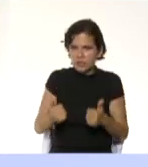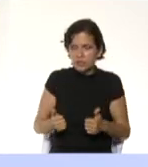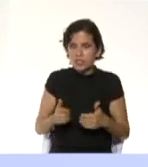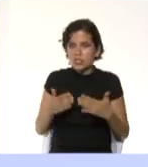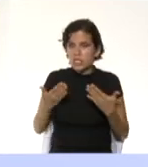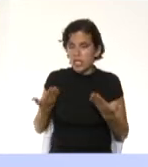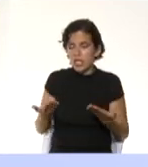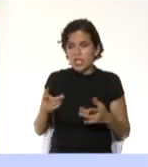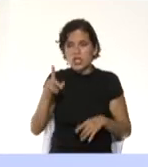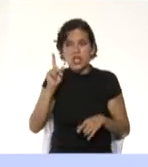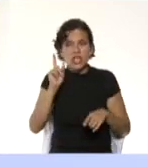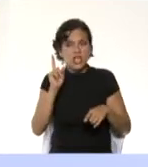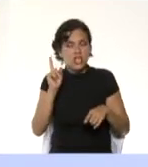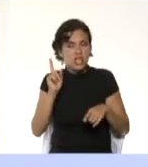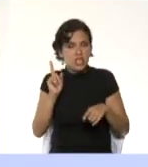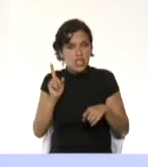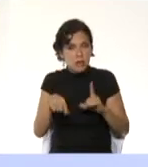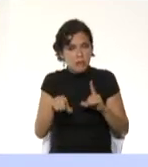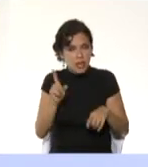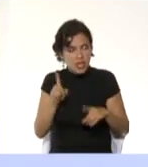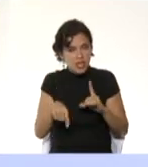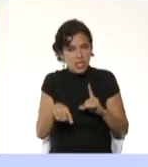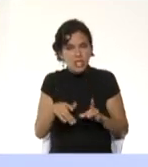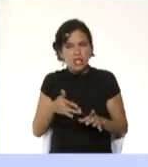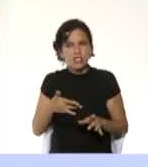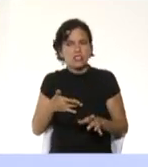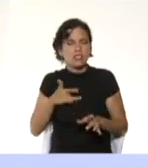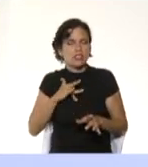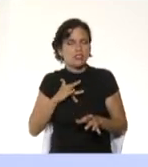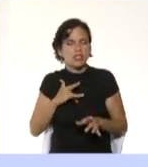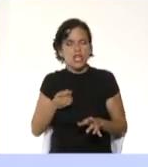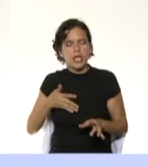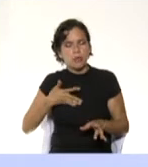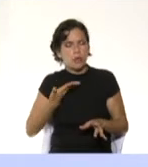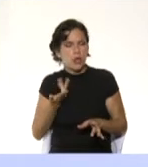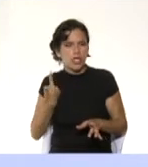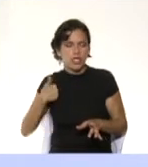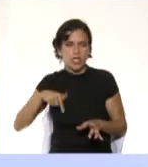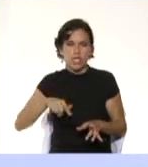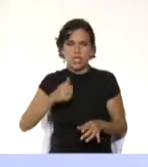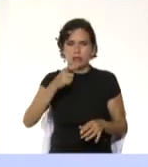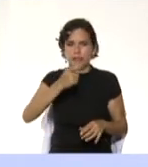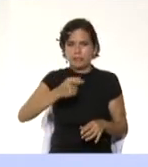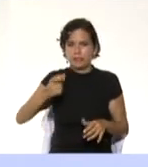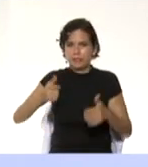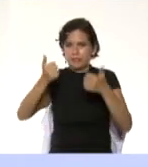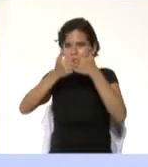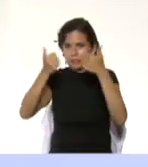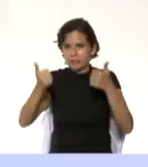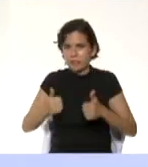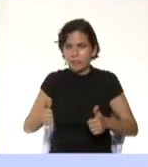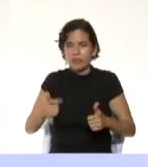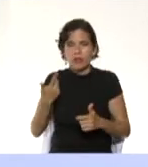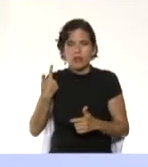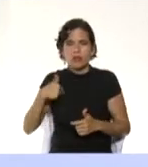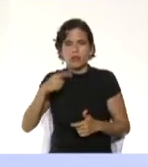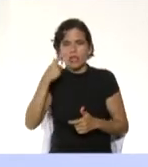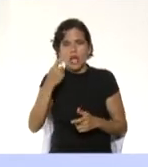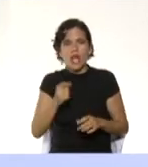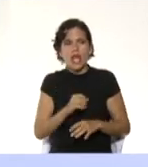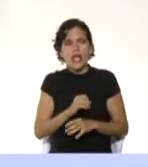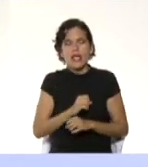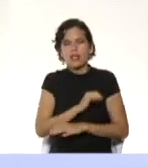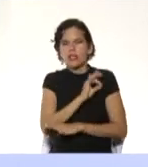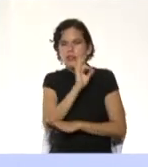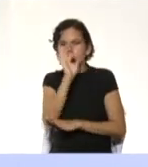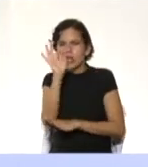artes, ya que de ellos depende la sensibilidad que pueda tener el artista. También tomamos en cuenta lo que es el